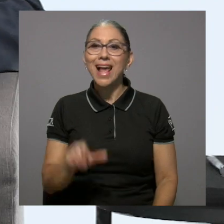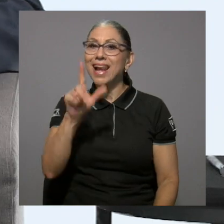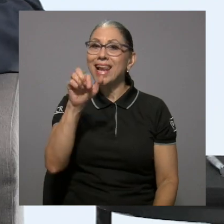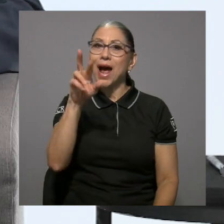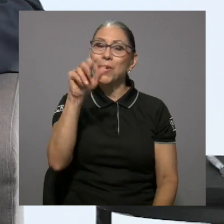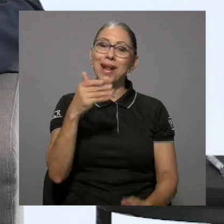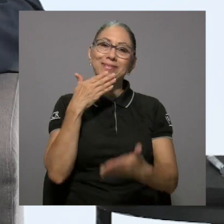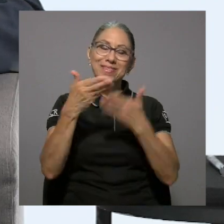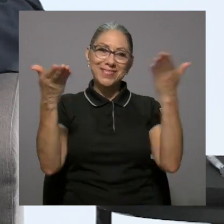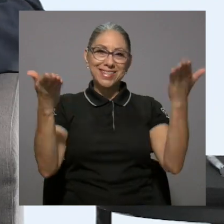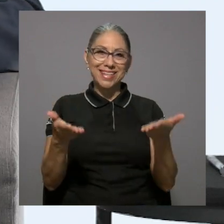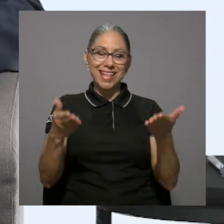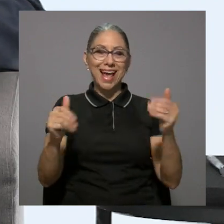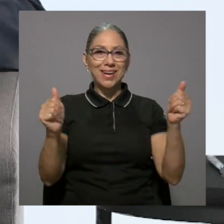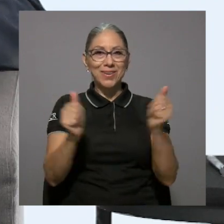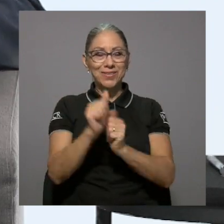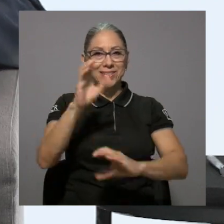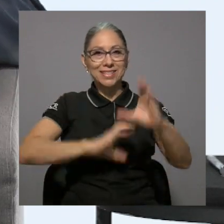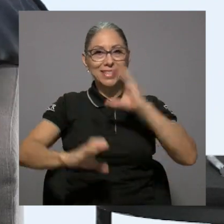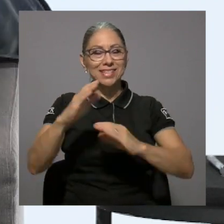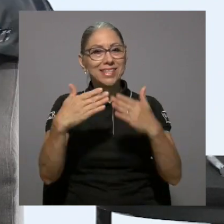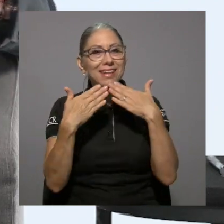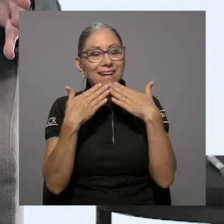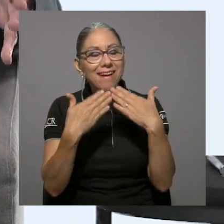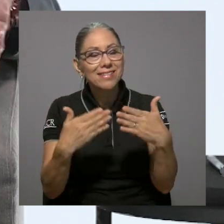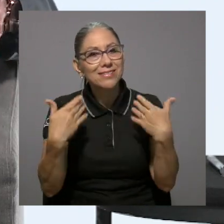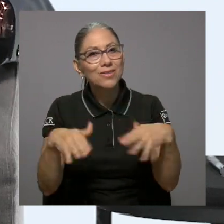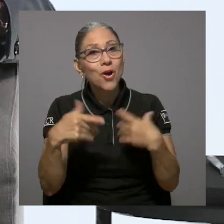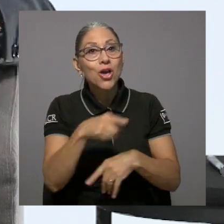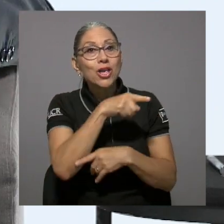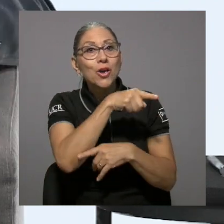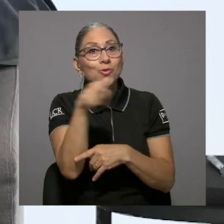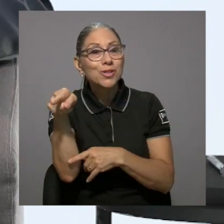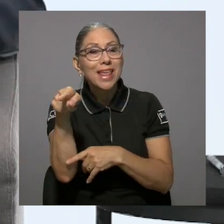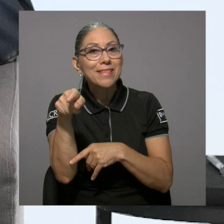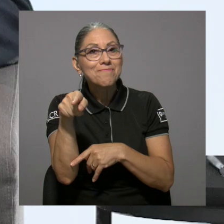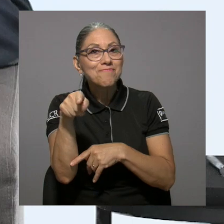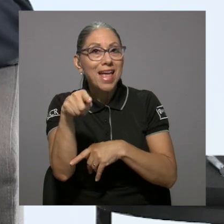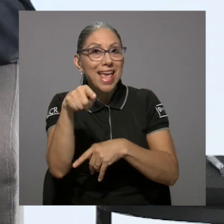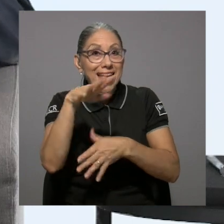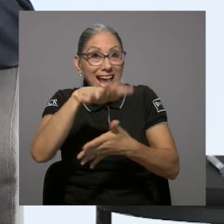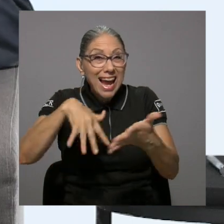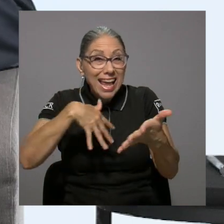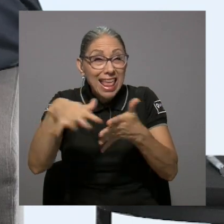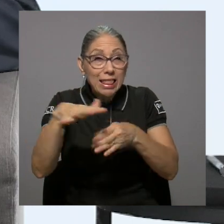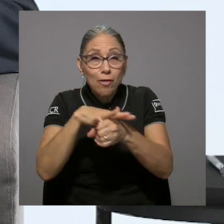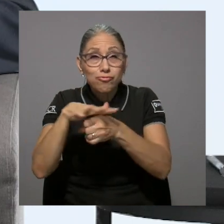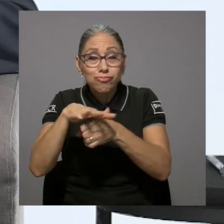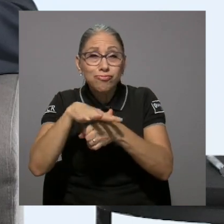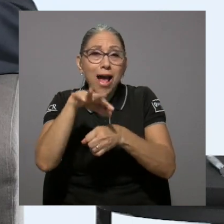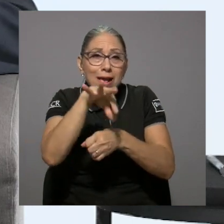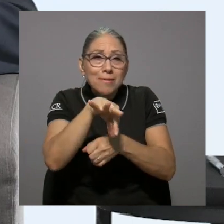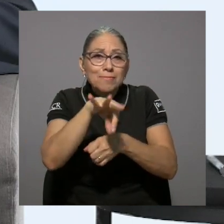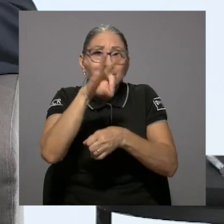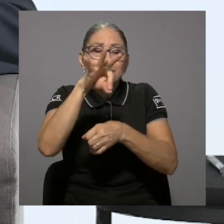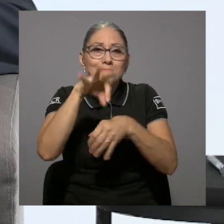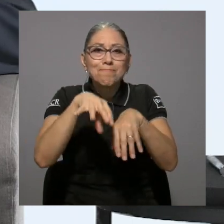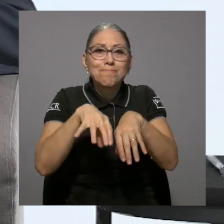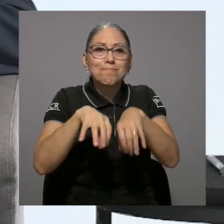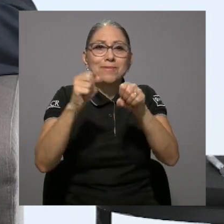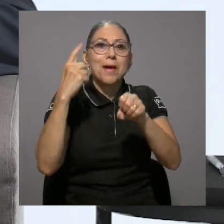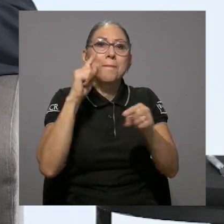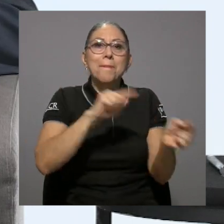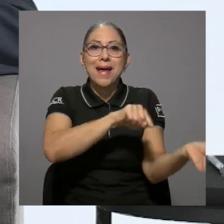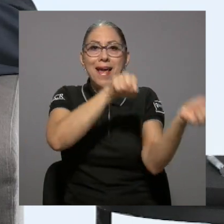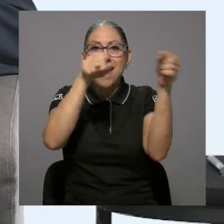Laura, bienvenida a Conciencia. Le agradezco mucho que usted haya hecho un apartado ahí en su agenda para atender esta